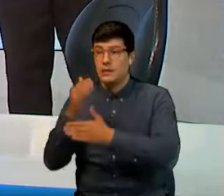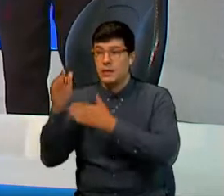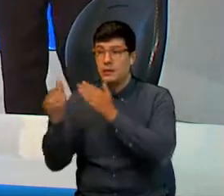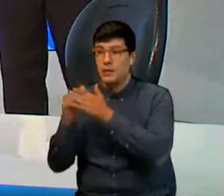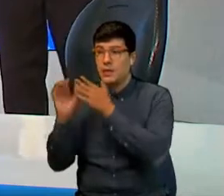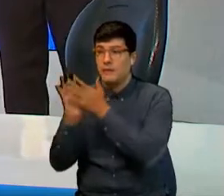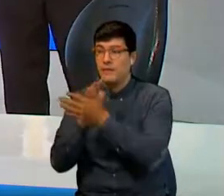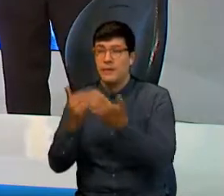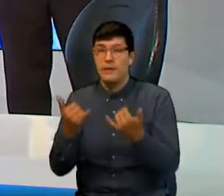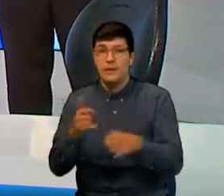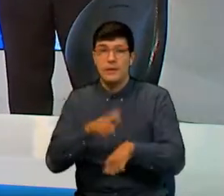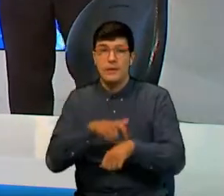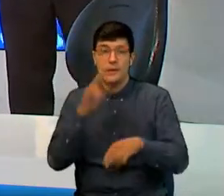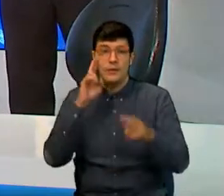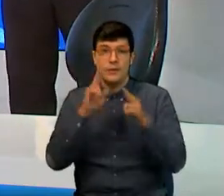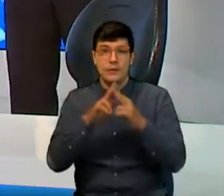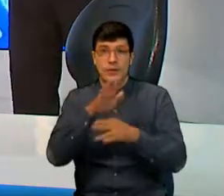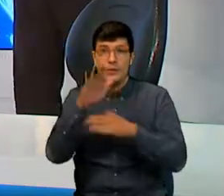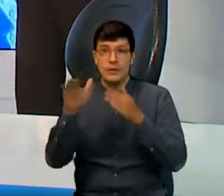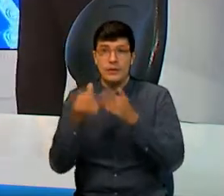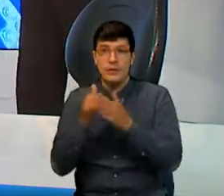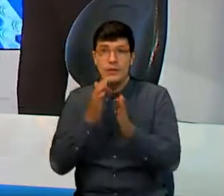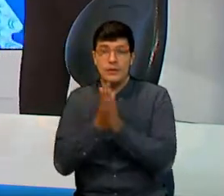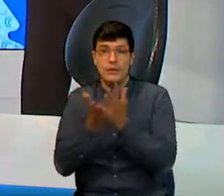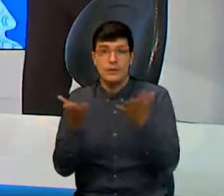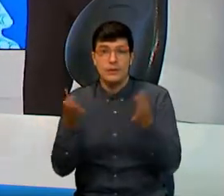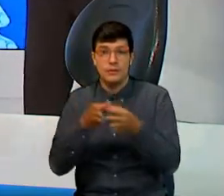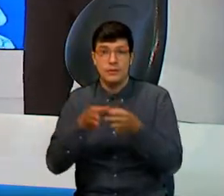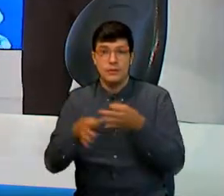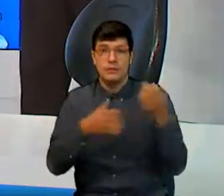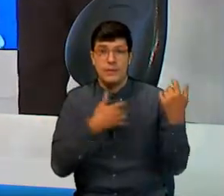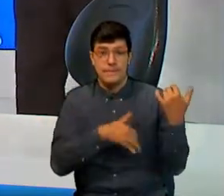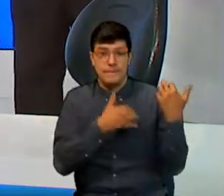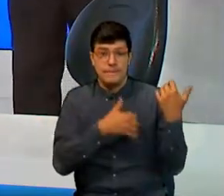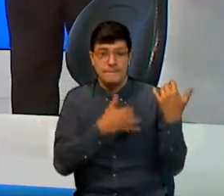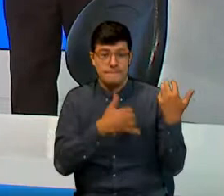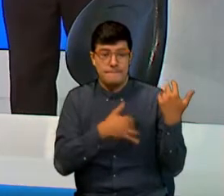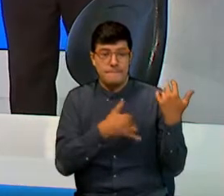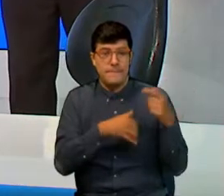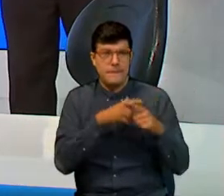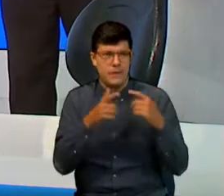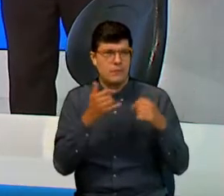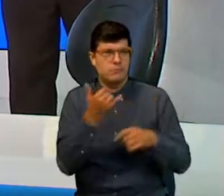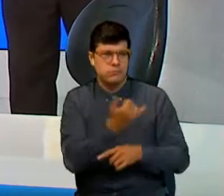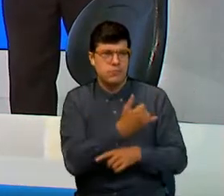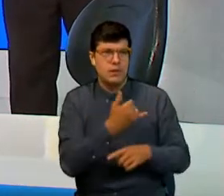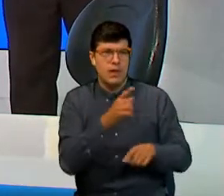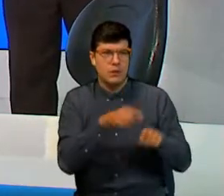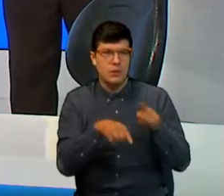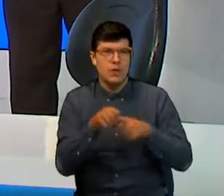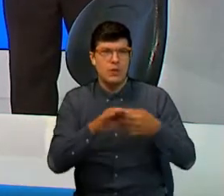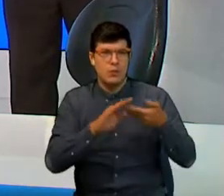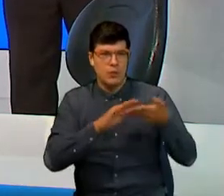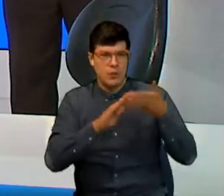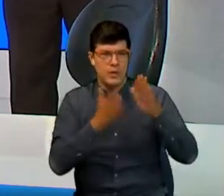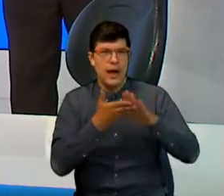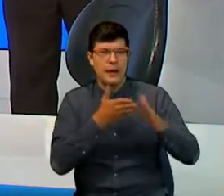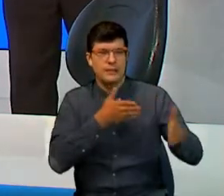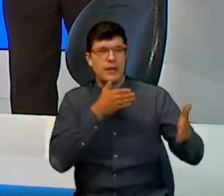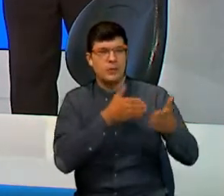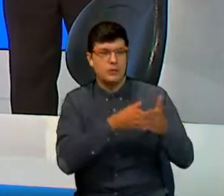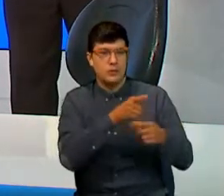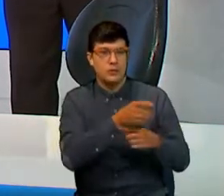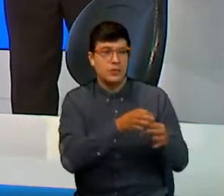Es el momento de conocer la información que se registra en la provincia de Vélez. Pues hay que decir que hay una serie de denuncias de los residentes en la zona limítrofe